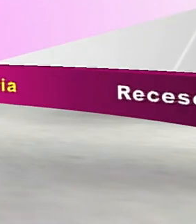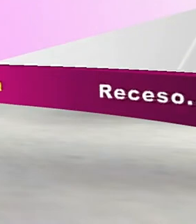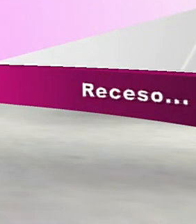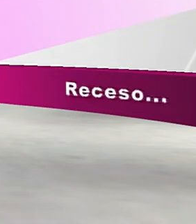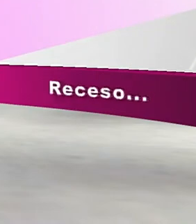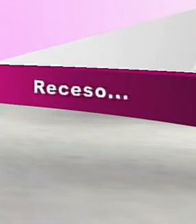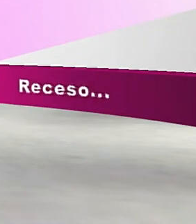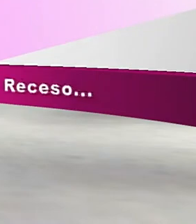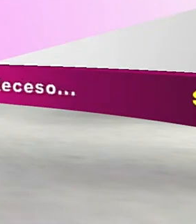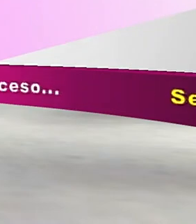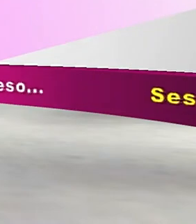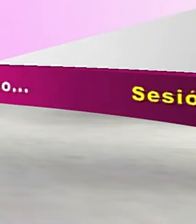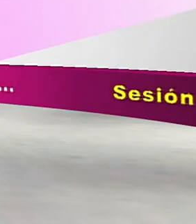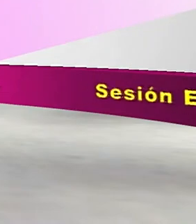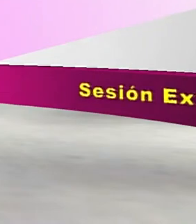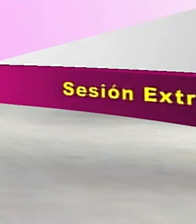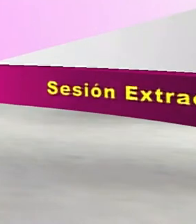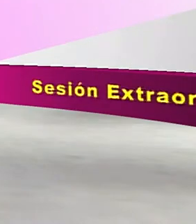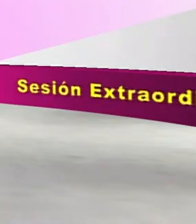ah